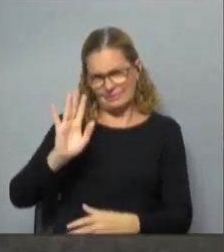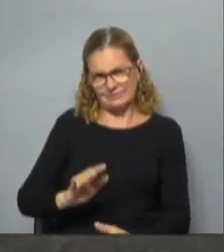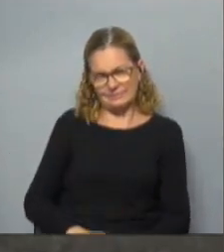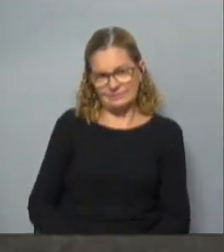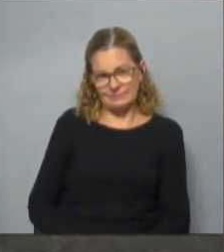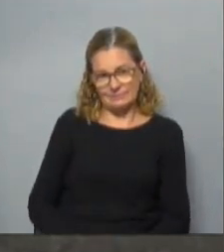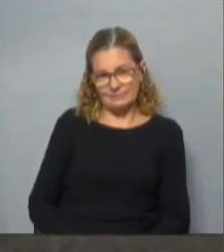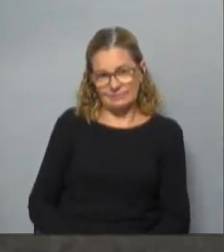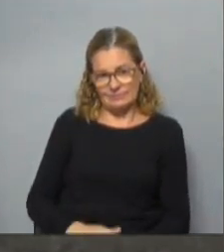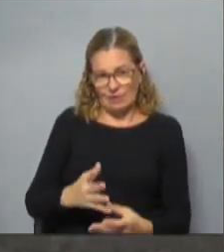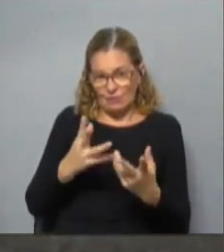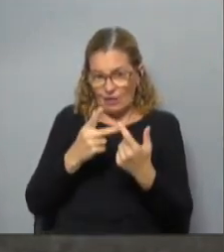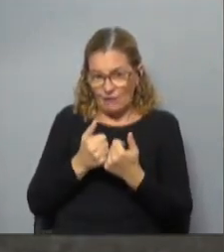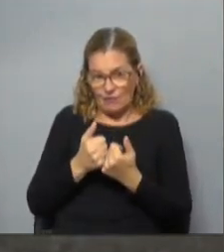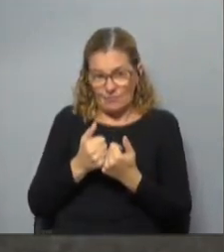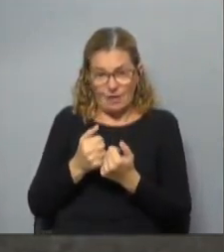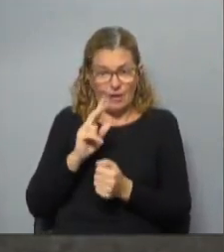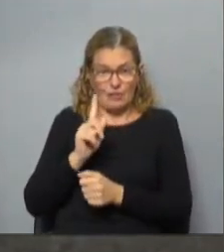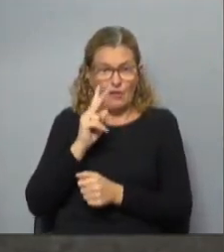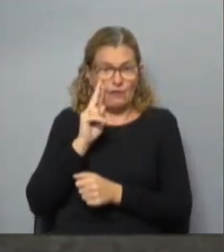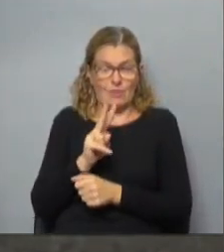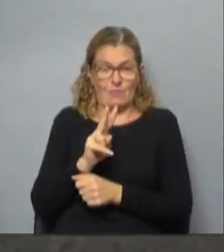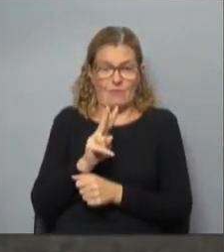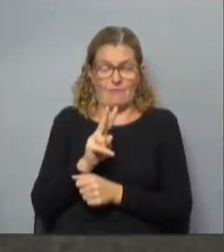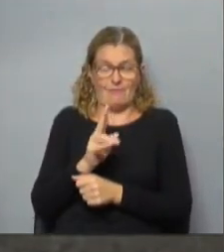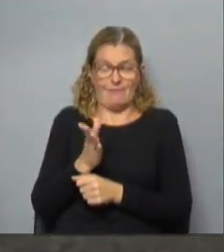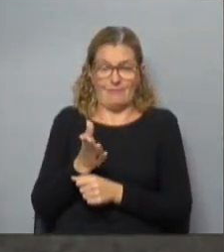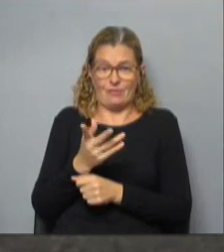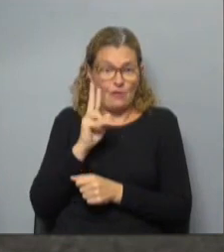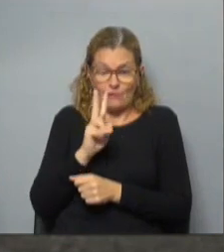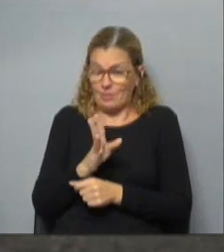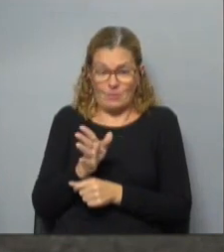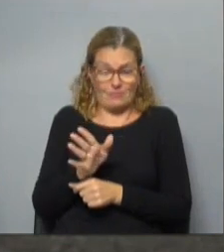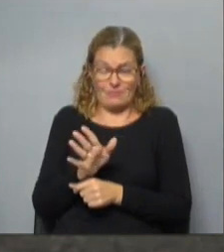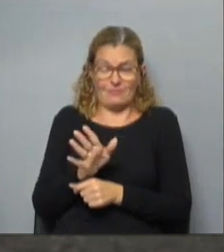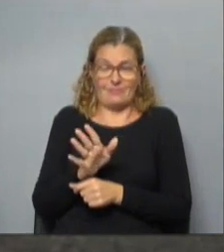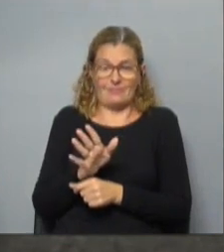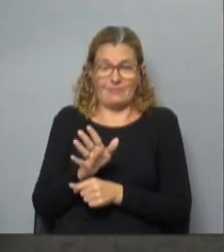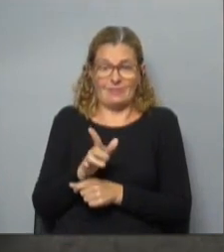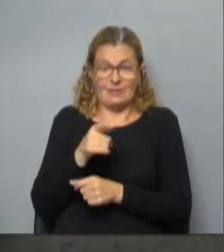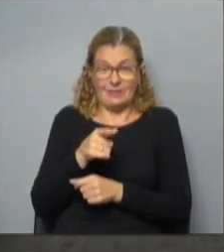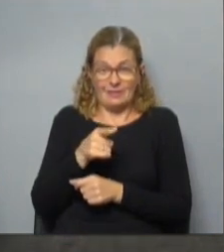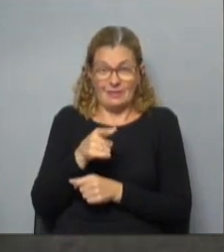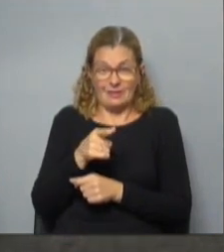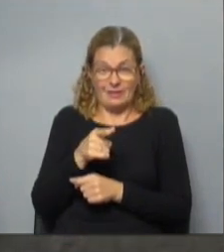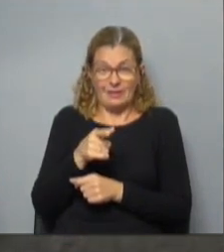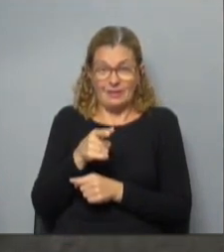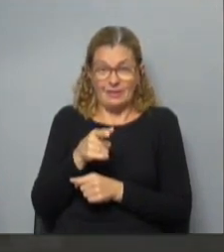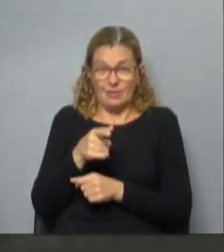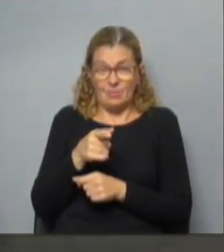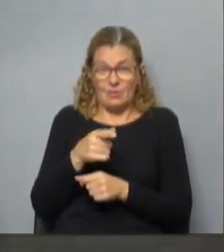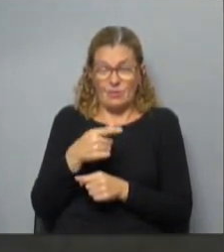están armando una estrategia si no la vimos no la vimos a el comunicante político